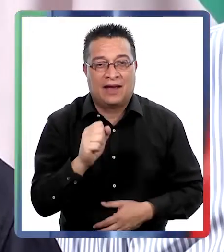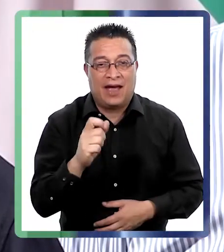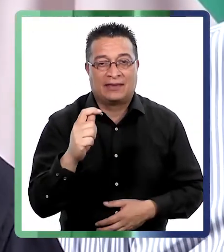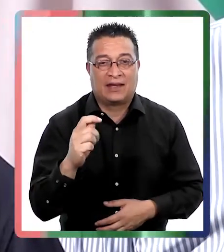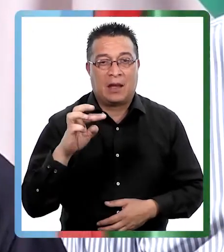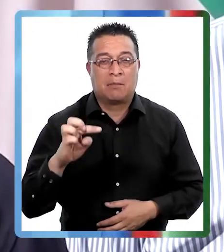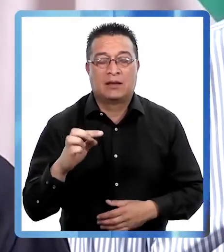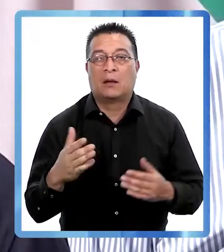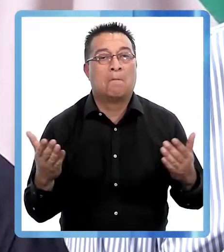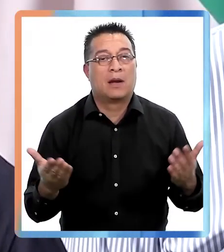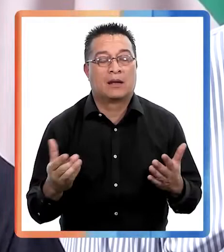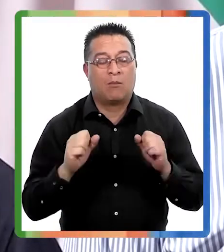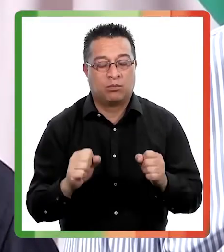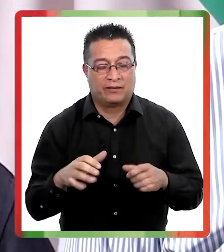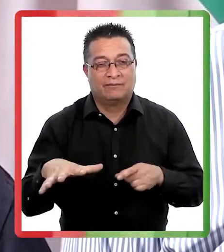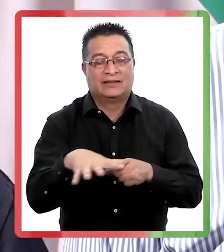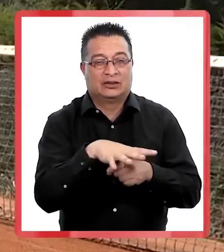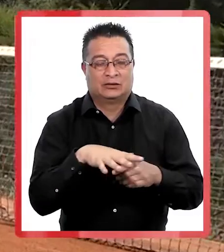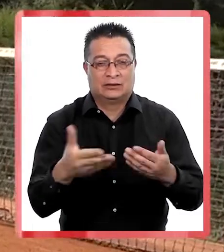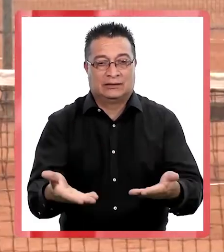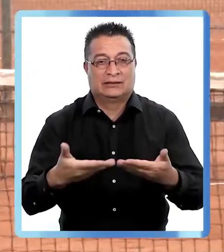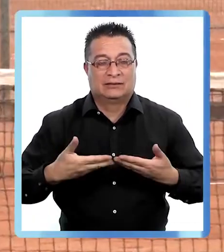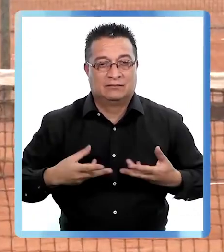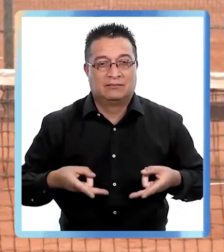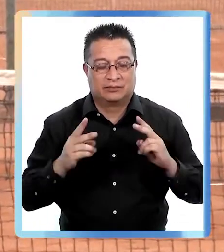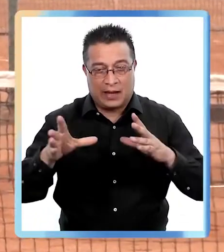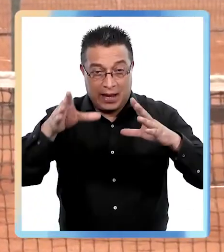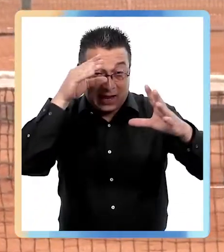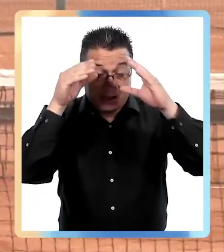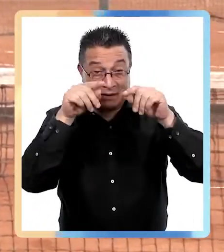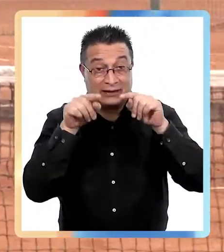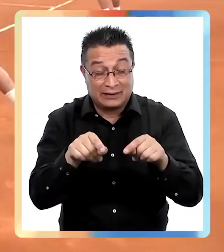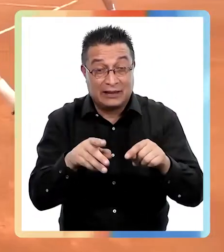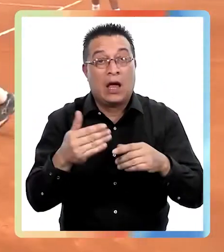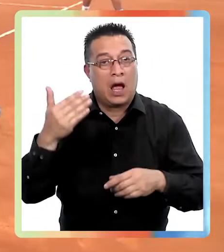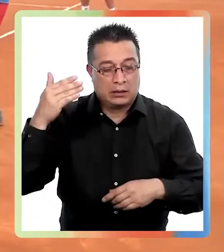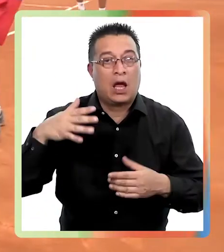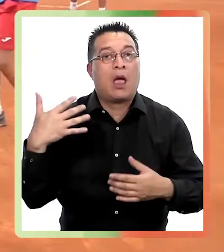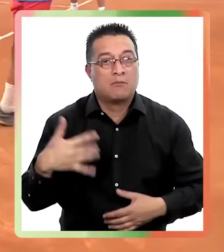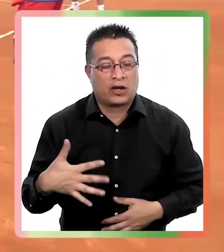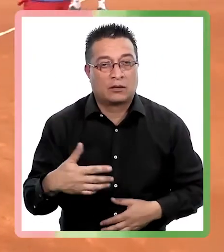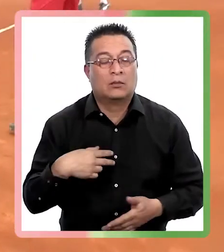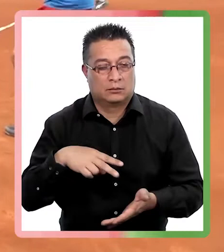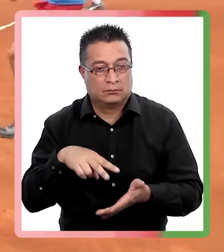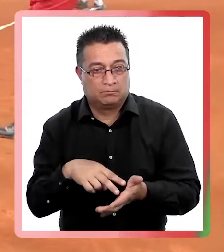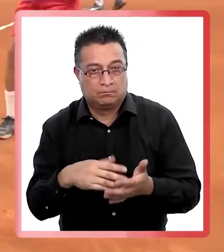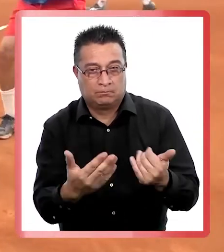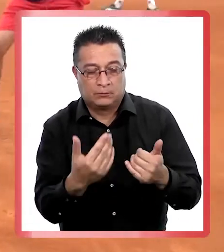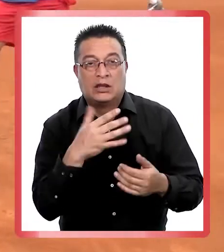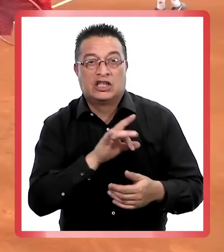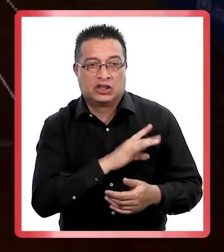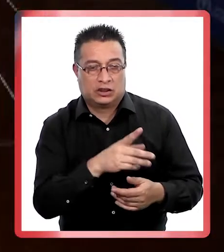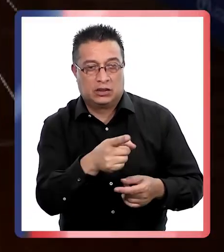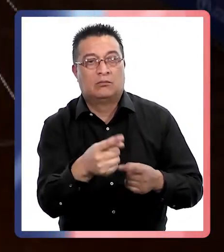recibirlo, y por eso la experiencia de los challenges anteriores fue fundamental. Se está a la espera de los exponentes chilenos que vienen de salir victoriosos de la